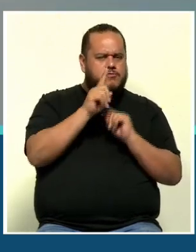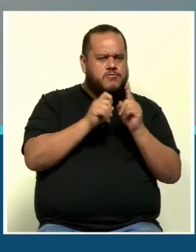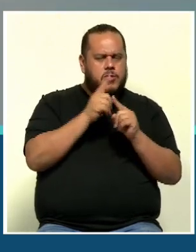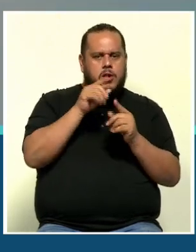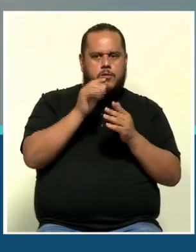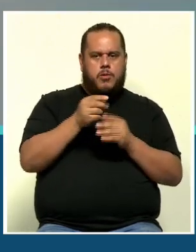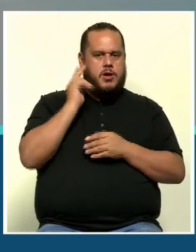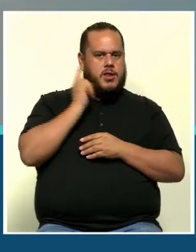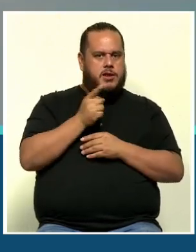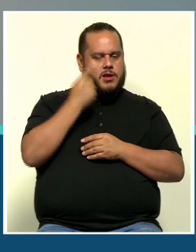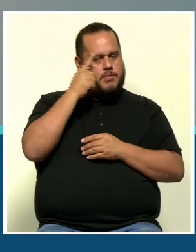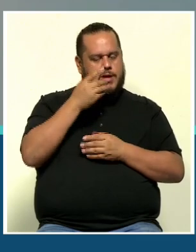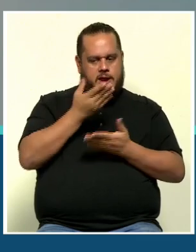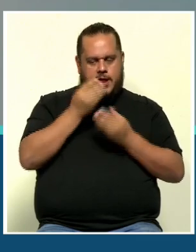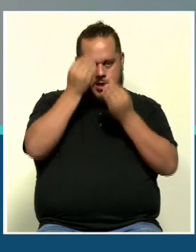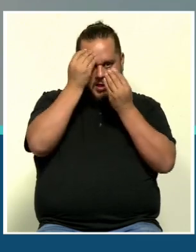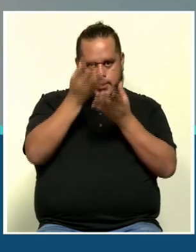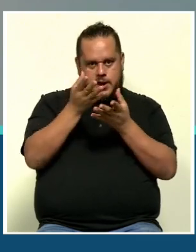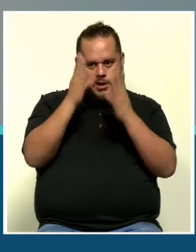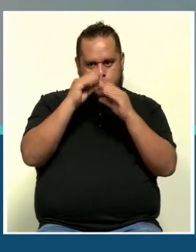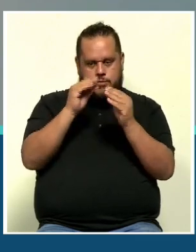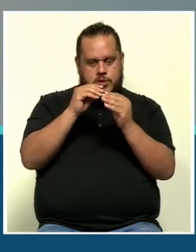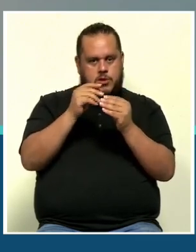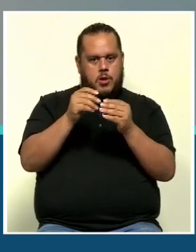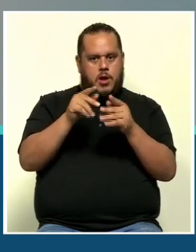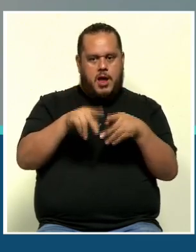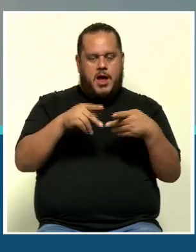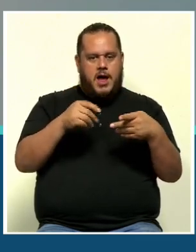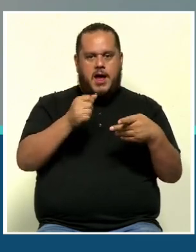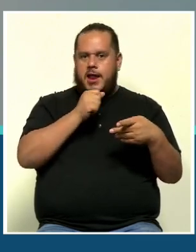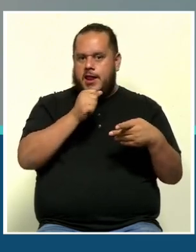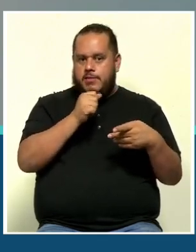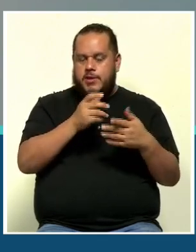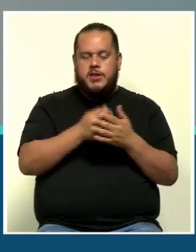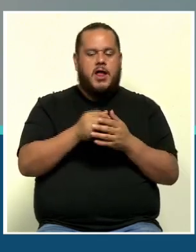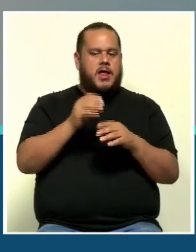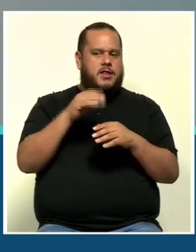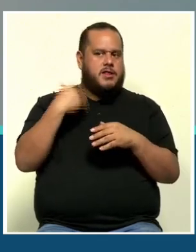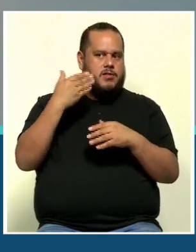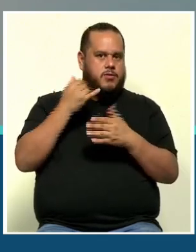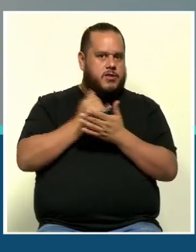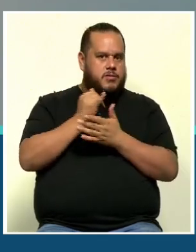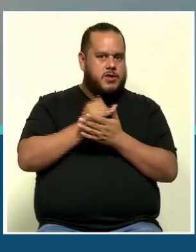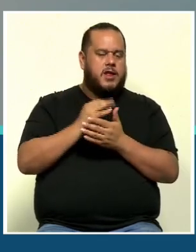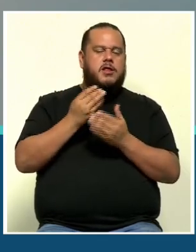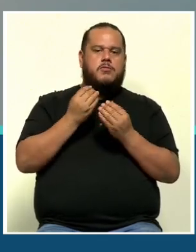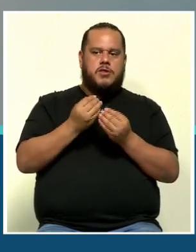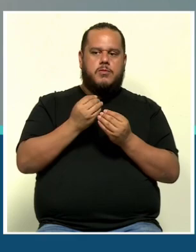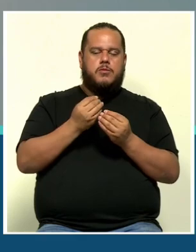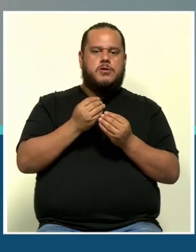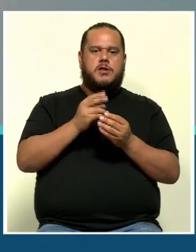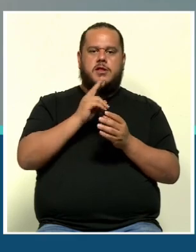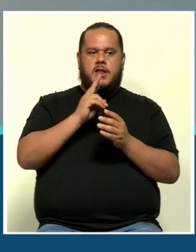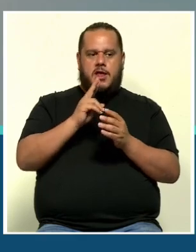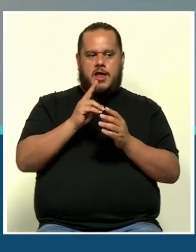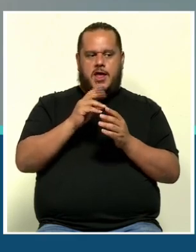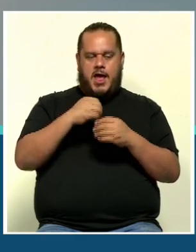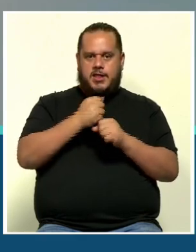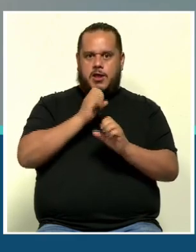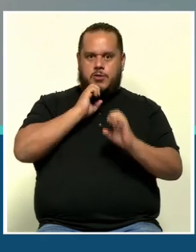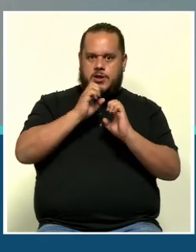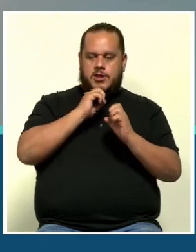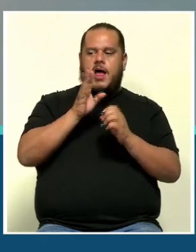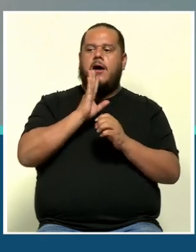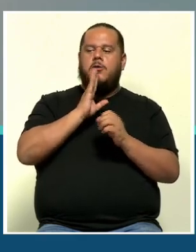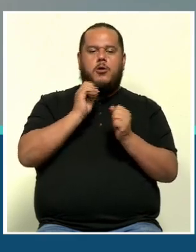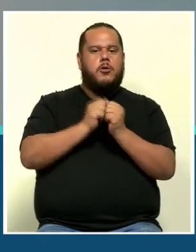que giró para brindar información a la prensa sobre casos en investigación. Tras varios meses de haber gestionado la entrevista, Molina habló con 13